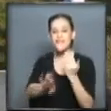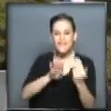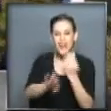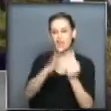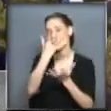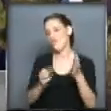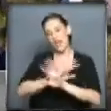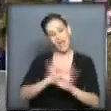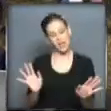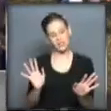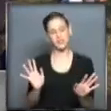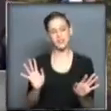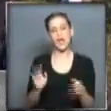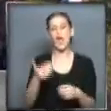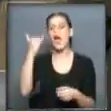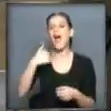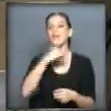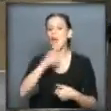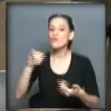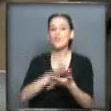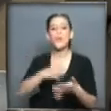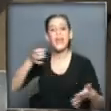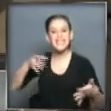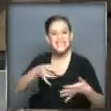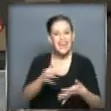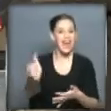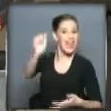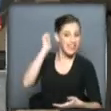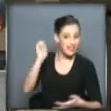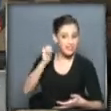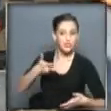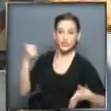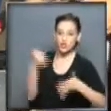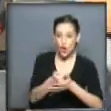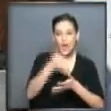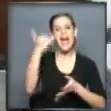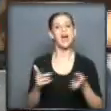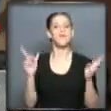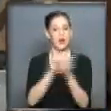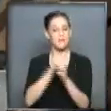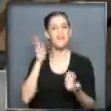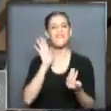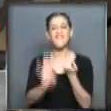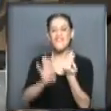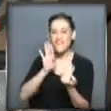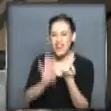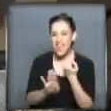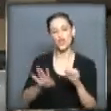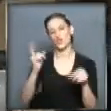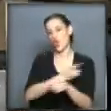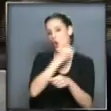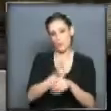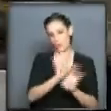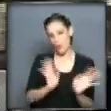que ha circulado es que había denuncias respecto del tren que viene por atrás, que tenía problemas de freno. Las pericias